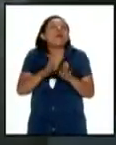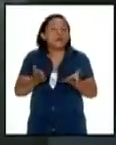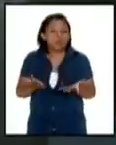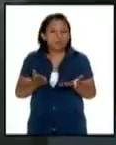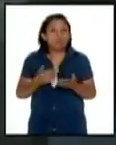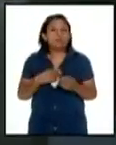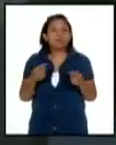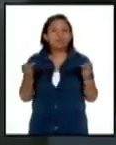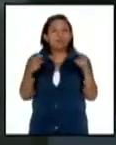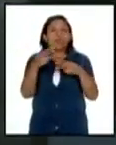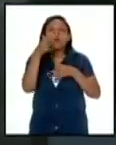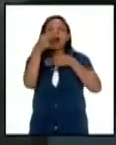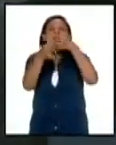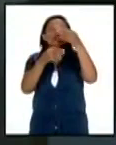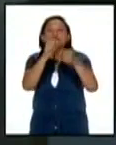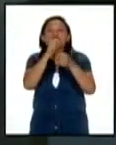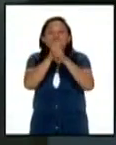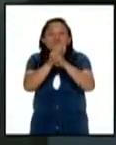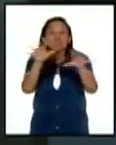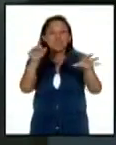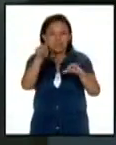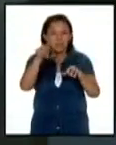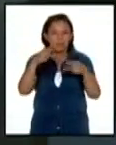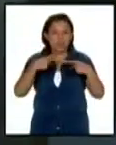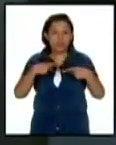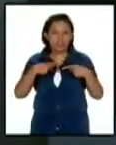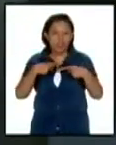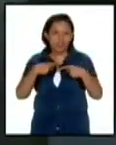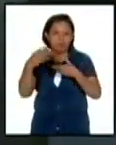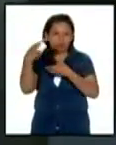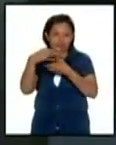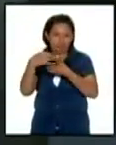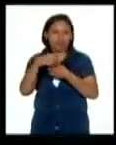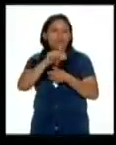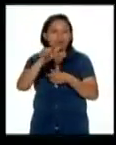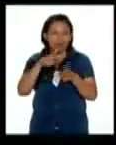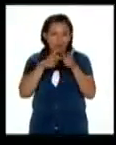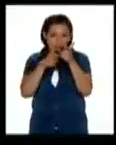a unos anuncios de nuestros patrocinadores y volvemos.